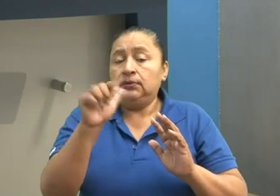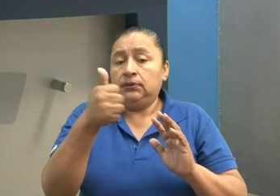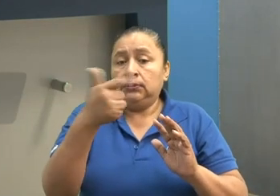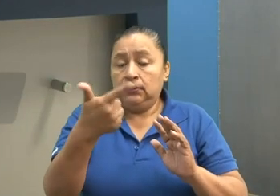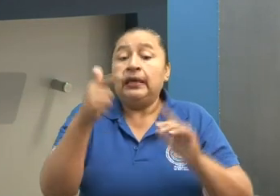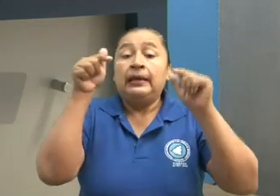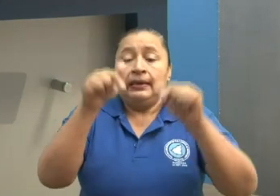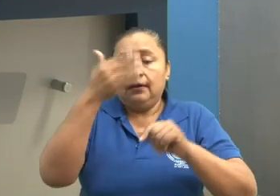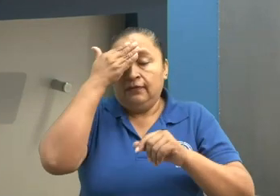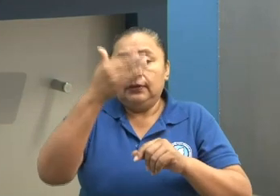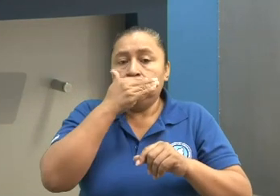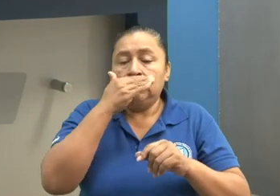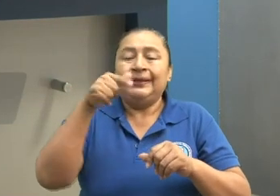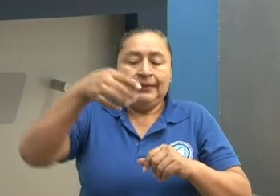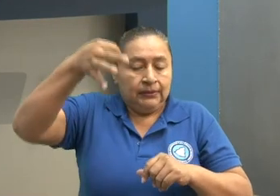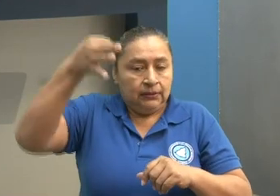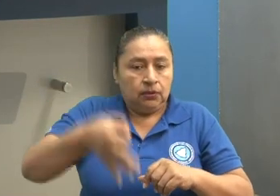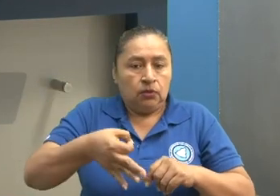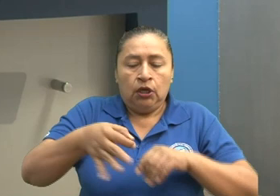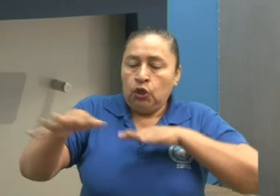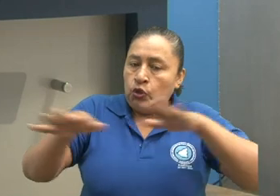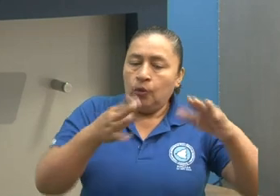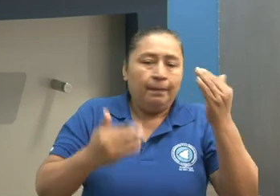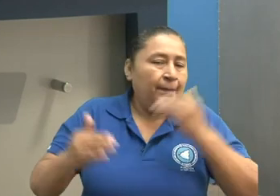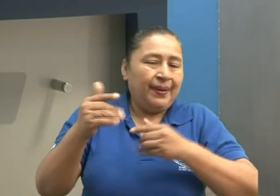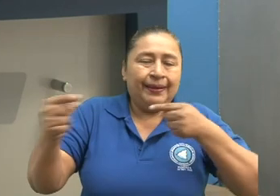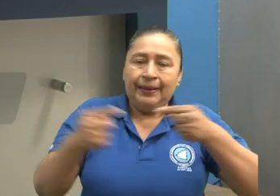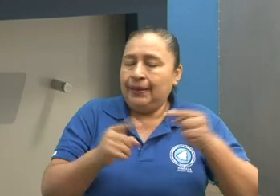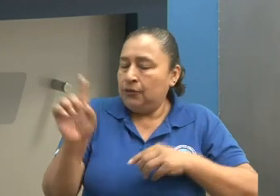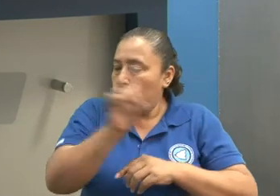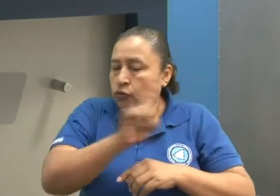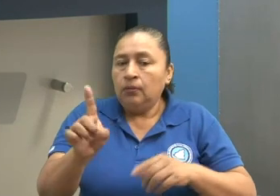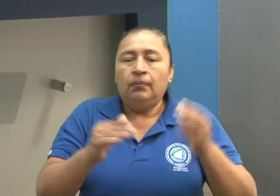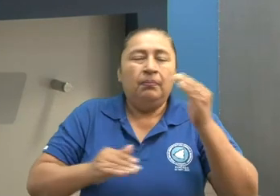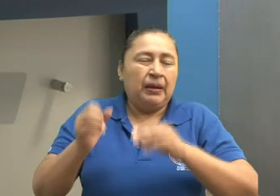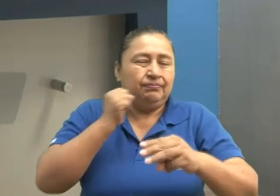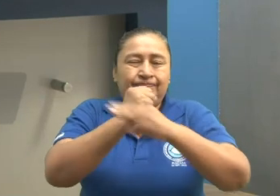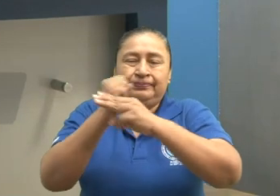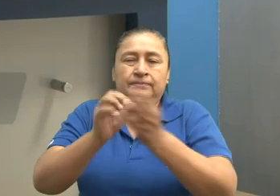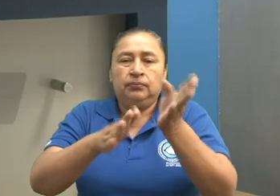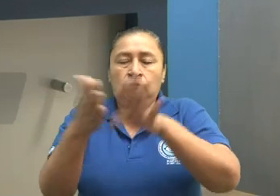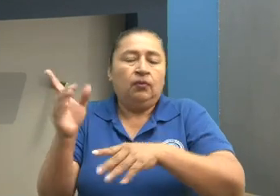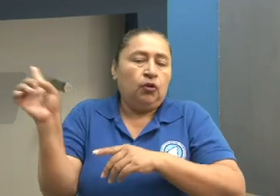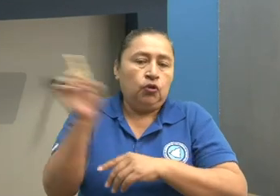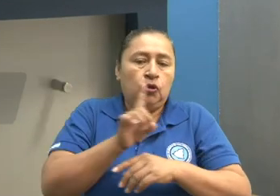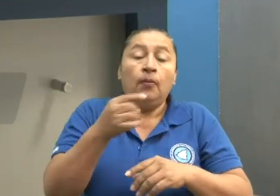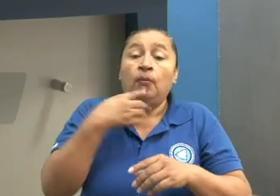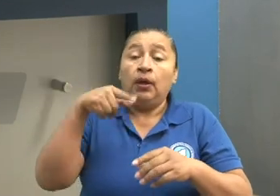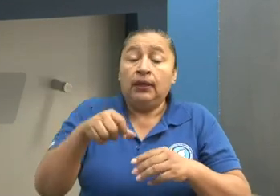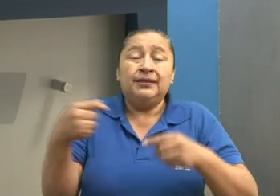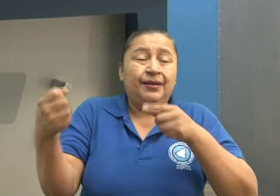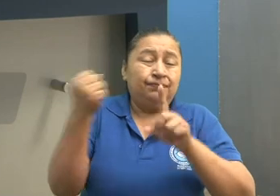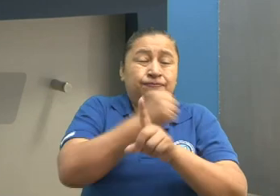1967. Y es el Frente Sandinista que asegura que no vuelva a haber más guerra, más violencia y más masacre contra el pueblo. Porque esa violencia,